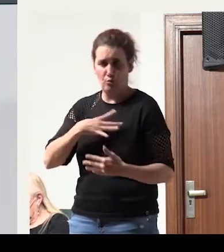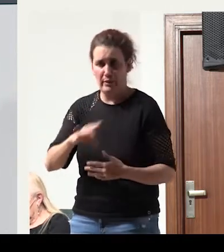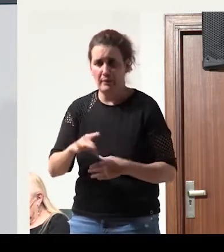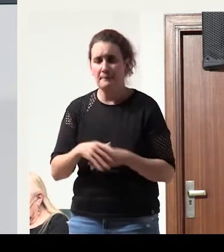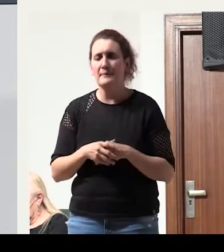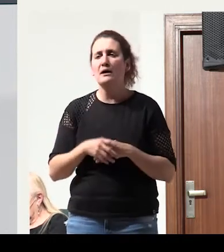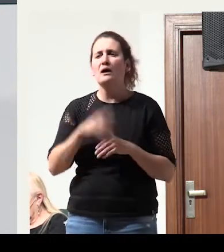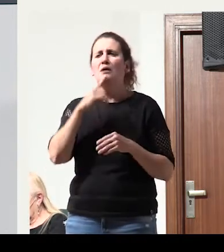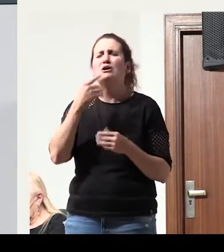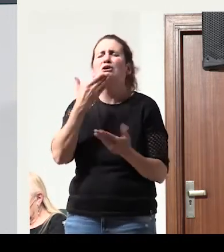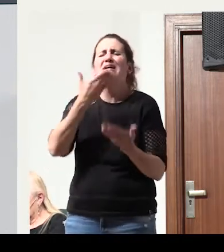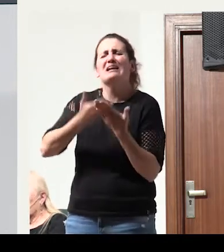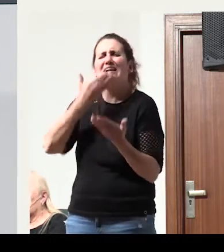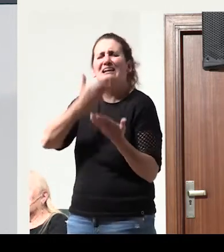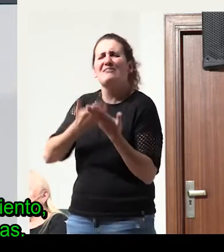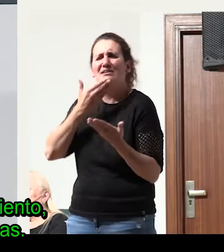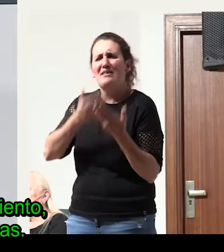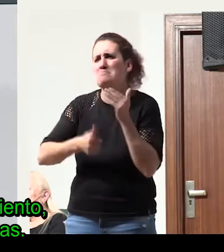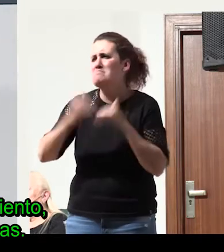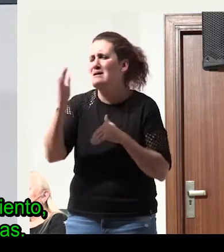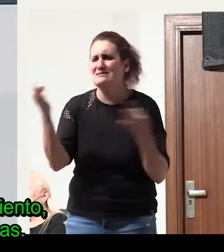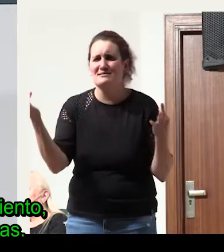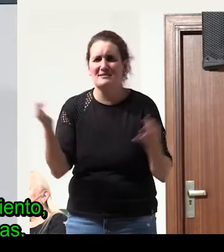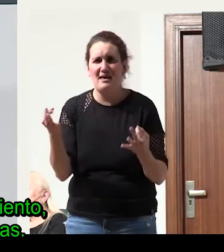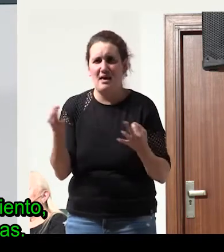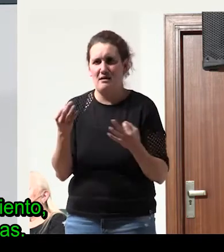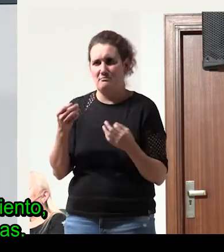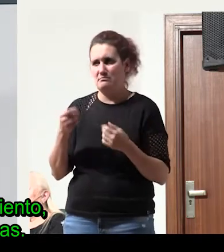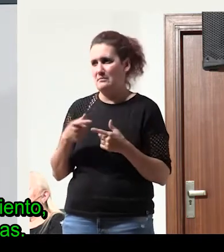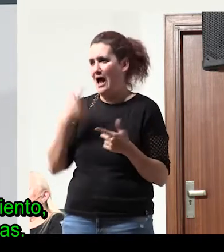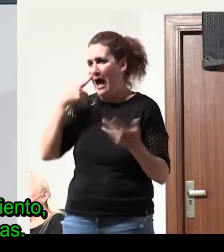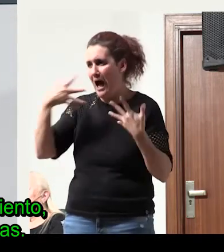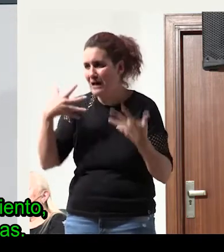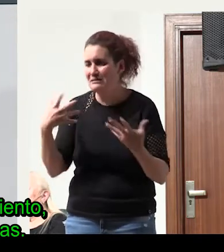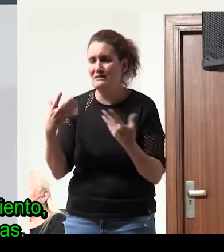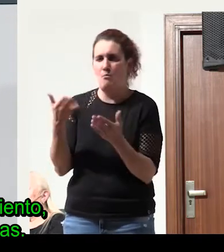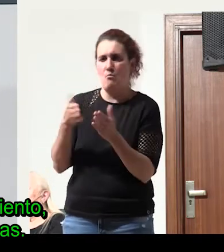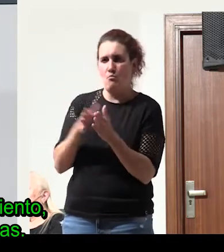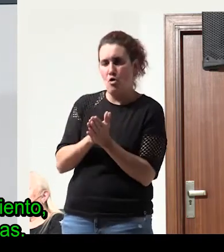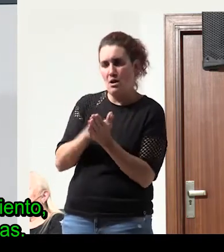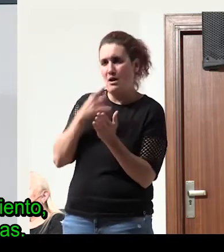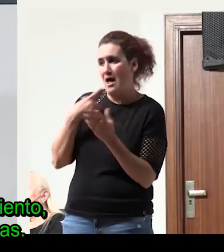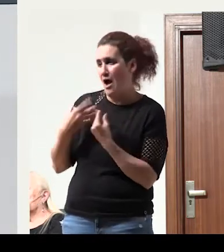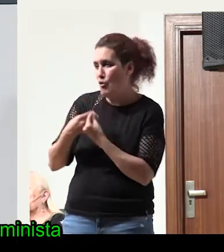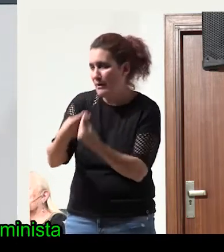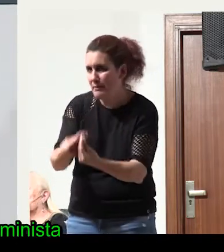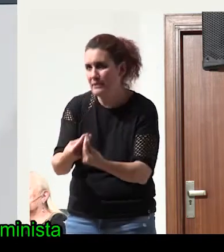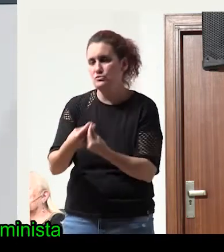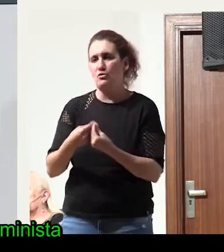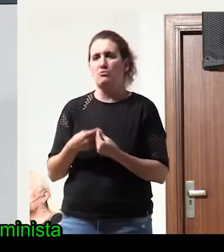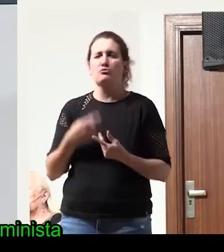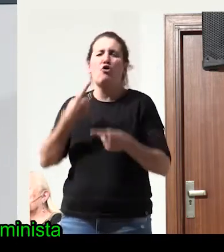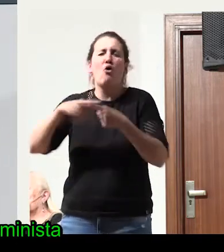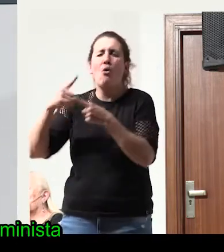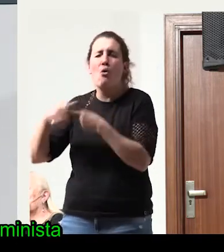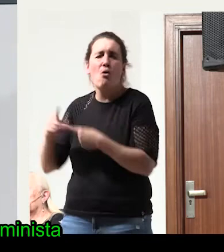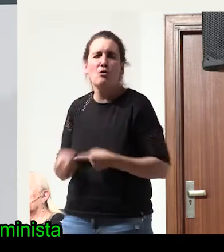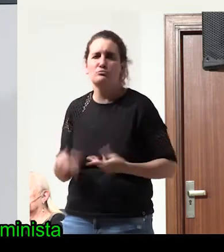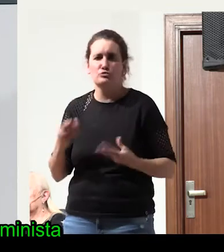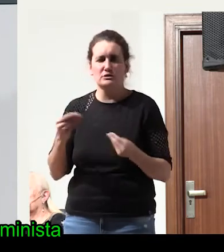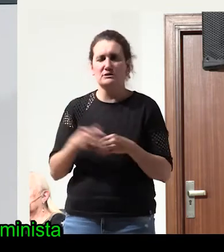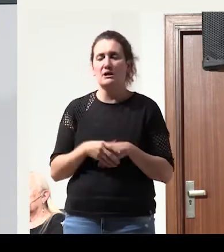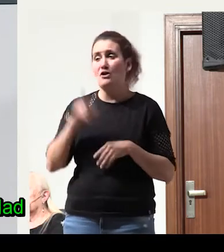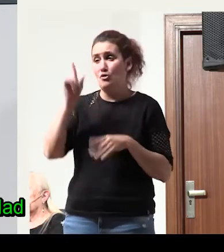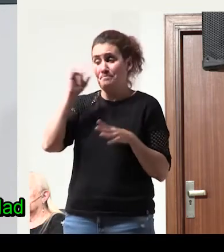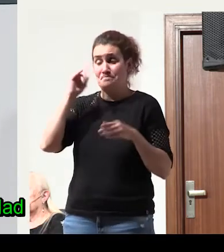a todos los niveles, en el acto de morir, en el proceso, en el acompañamiento, en los rituales, bueno, en muchas cosas, ¿no? Entonces yo creo que hay un